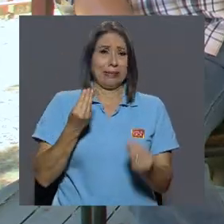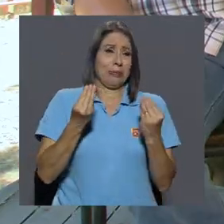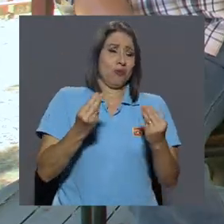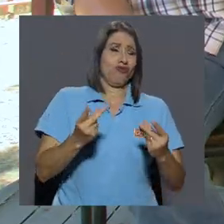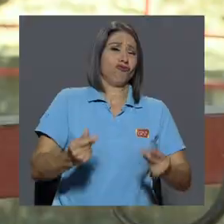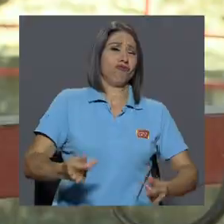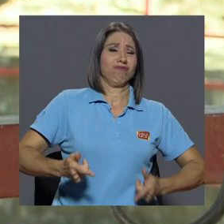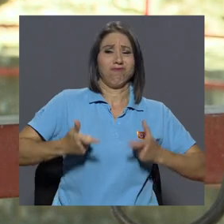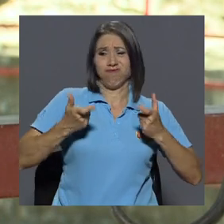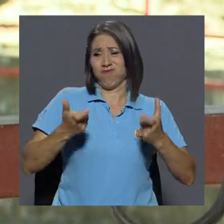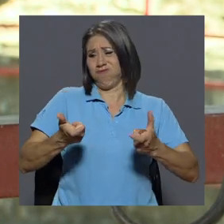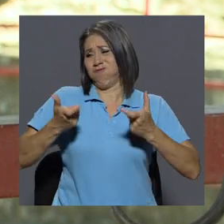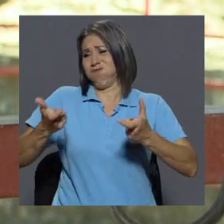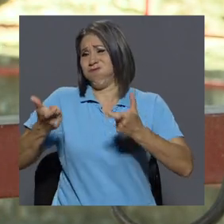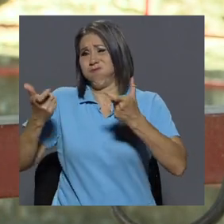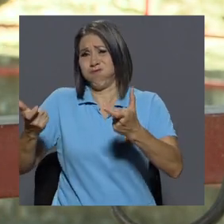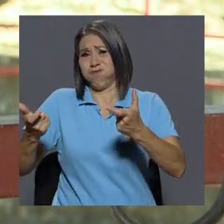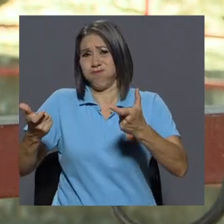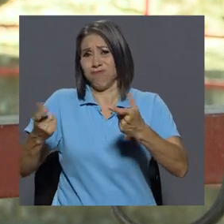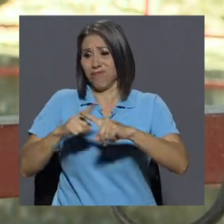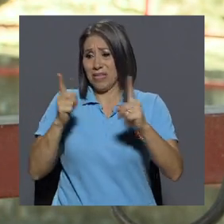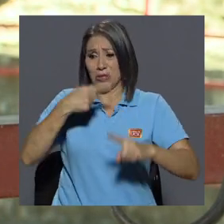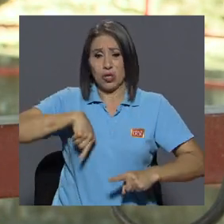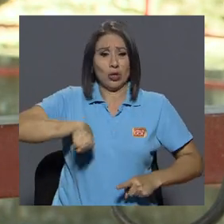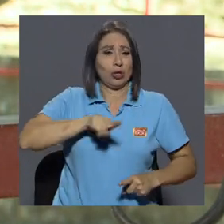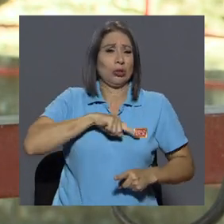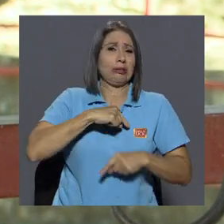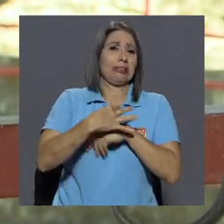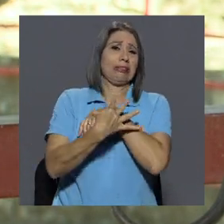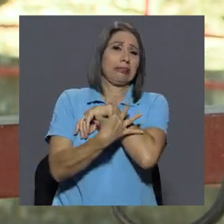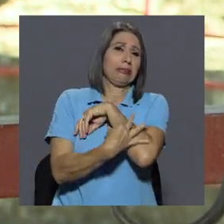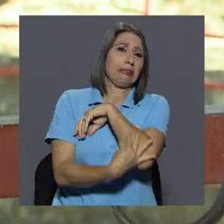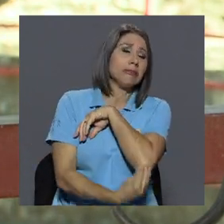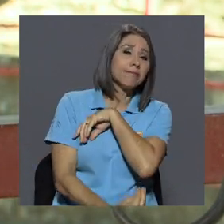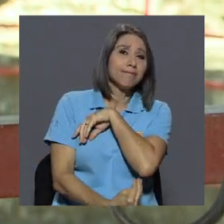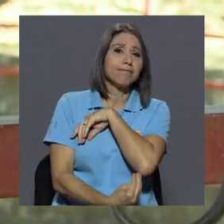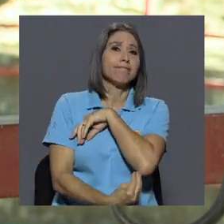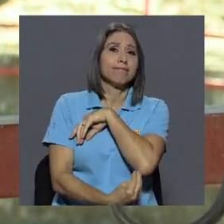dinero. Nosotros nos ahogábamos en pobreza.